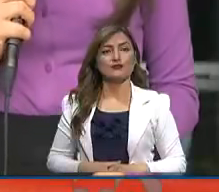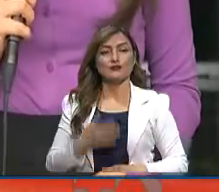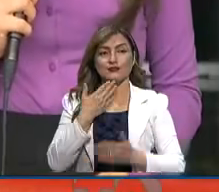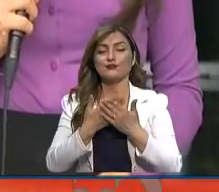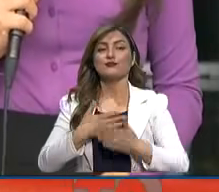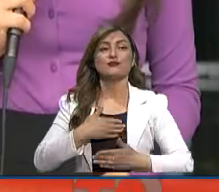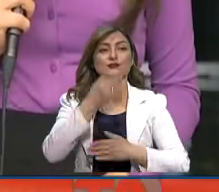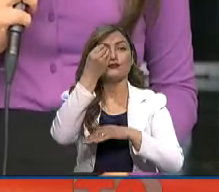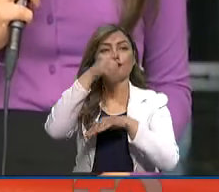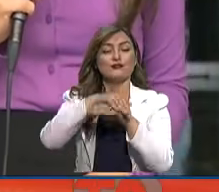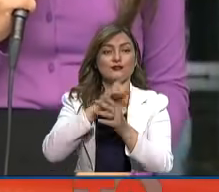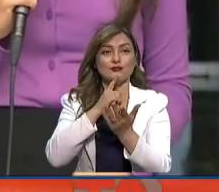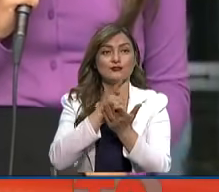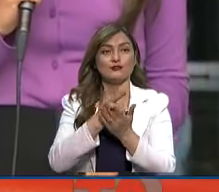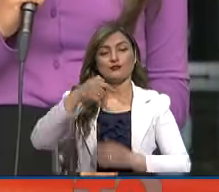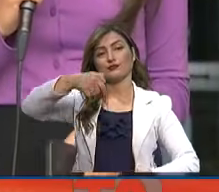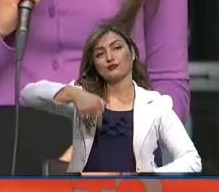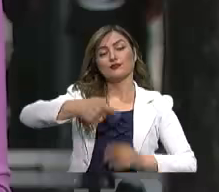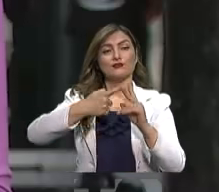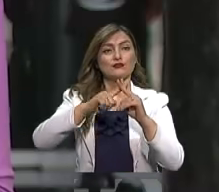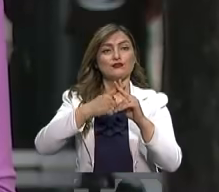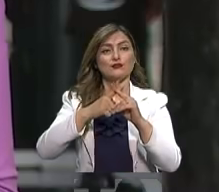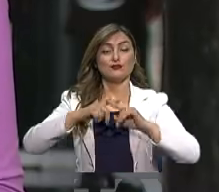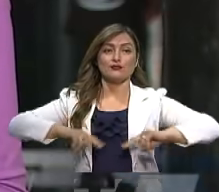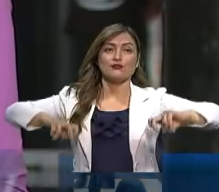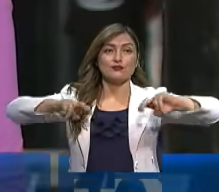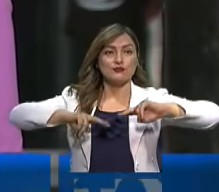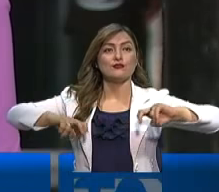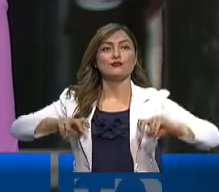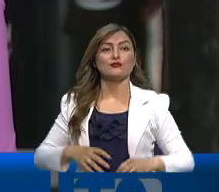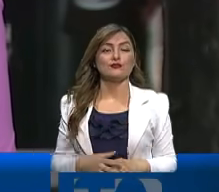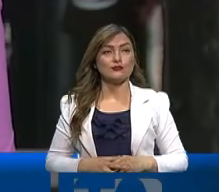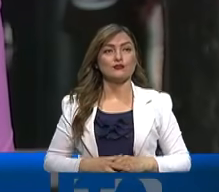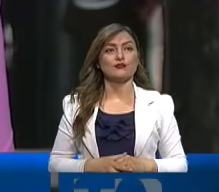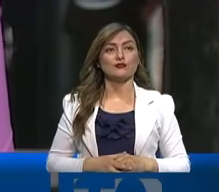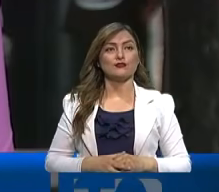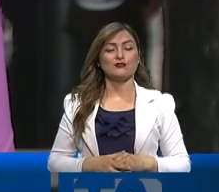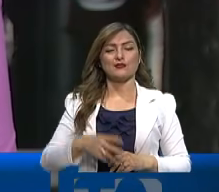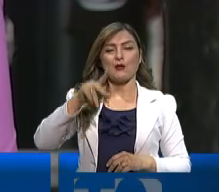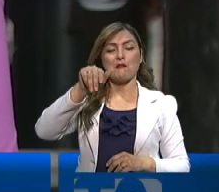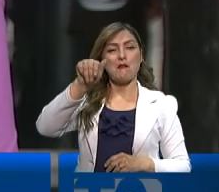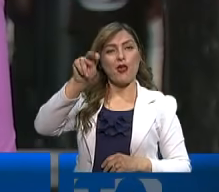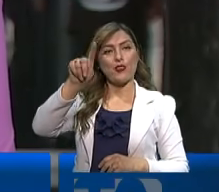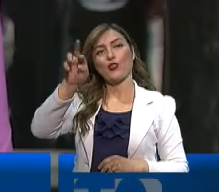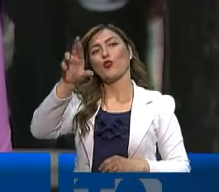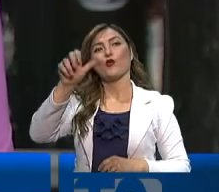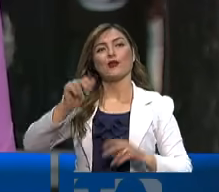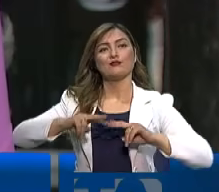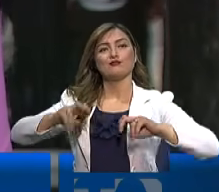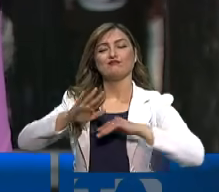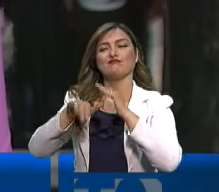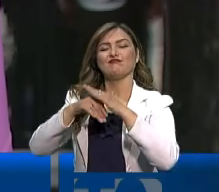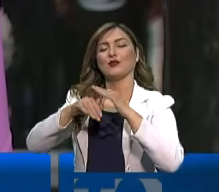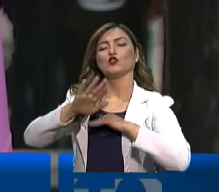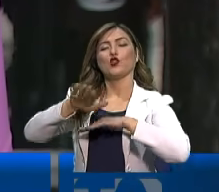Gracias, ¿cómo están? Muy buenas tardes. Así es, el día de hoy inicia ya la investigación de los Pandora Papers en la Asamblea Nacional de mano